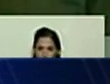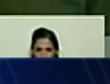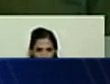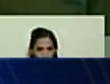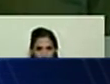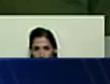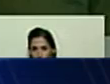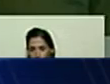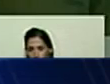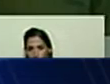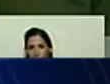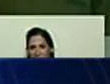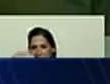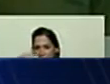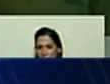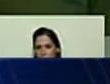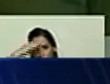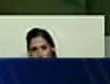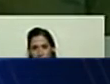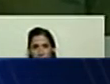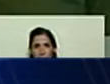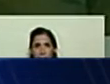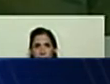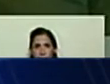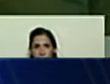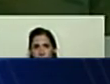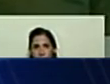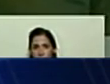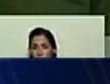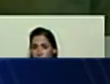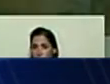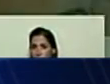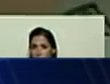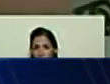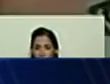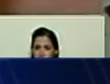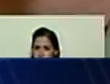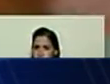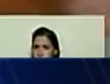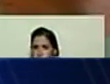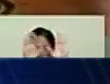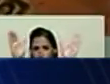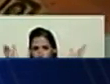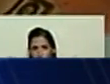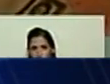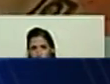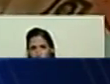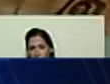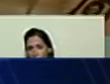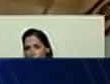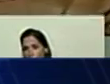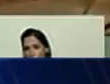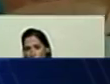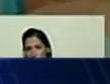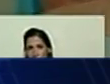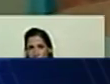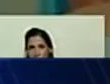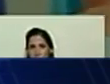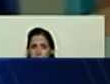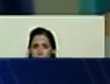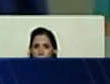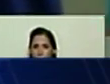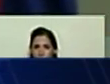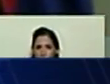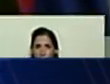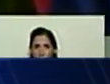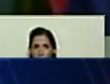cronología de intervenciones militares que han ejecutado en todo el mundo y las trágicas consecuencias ocasionadas a la